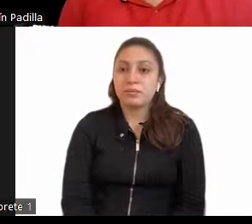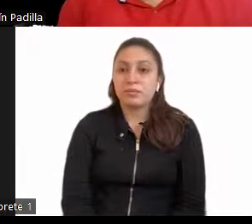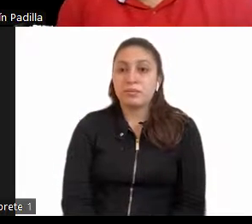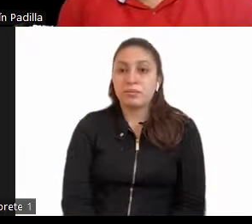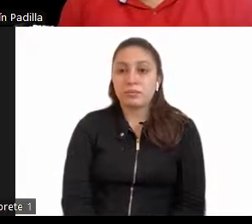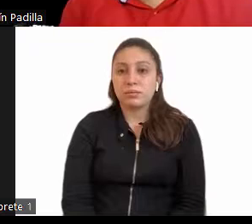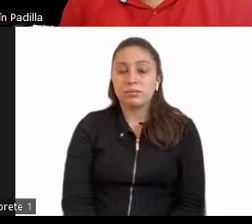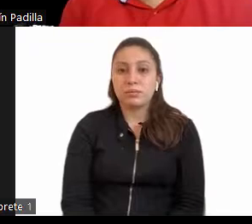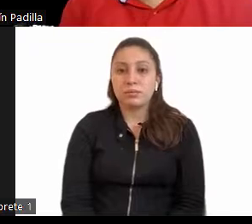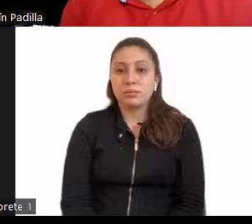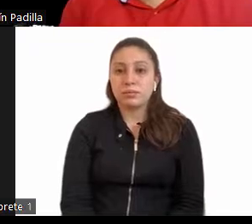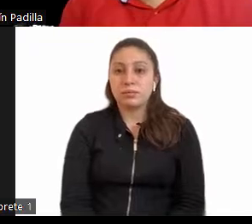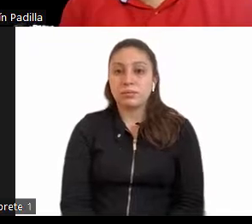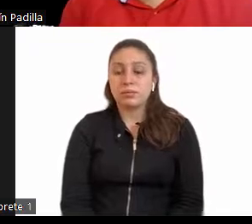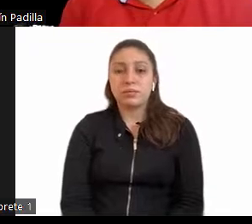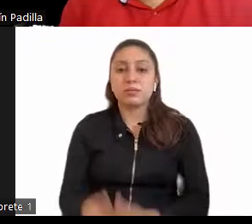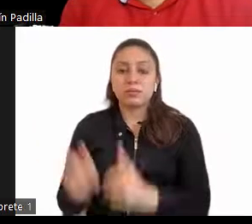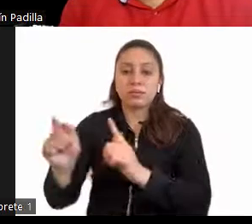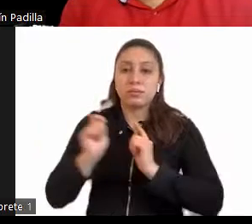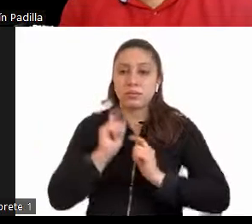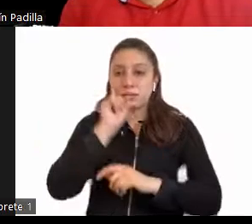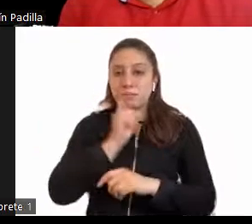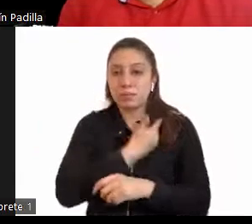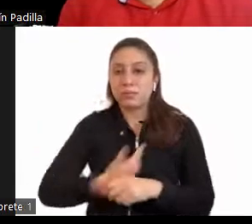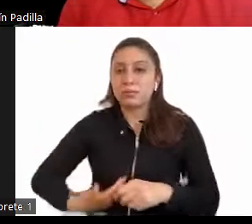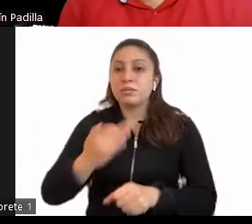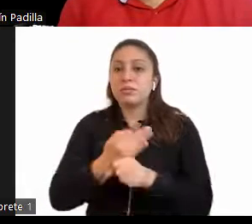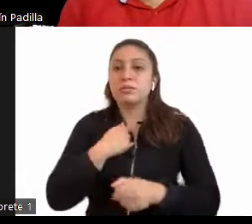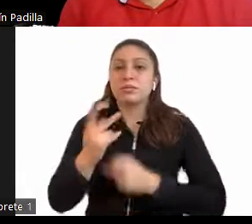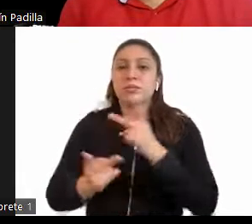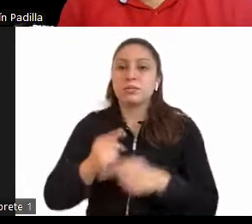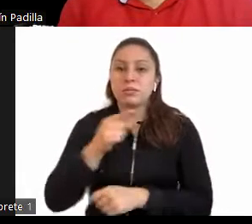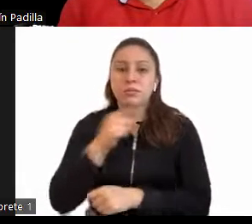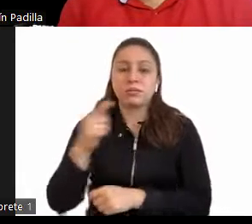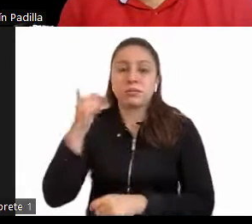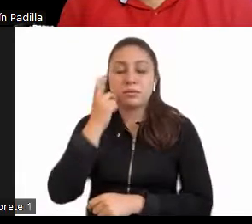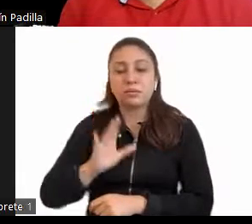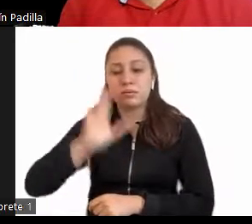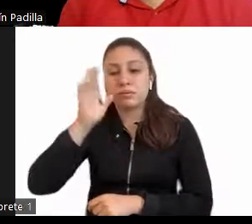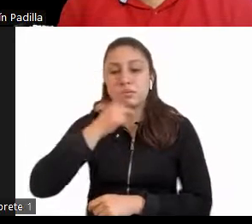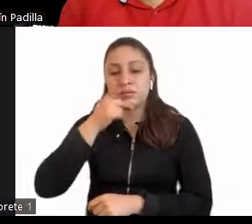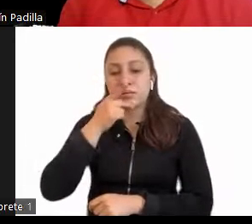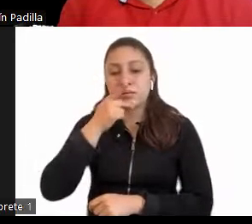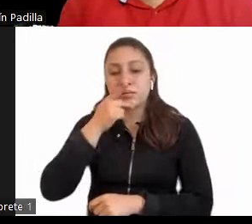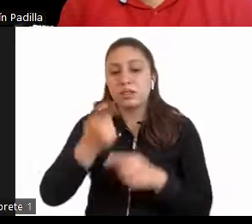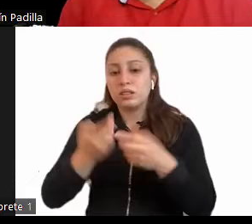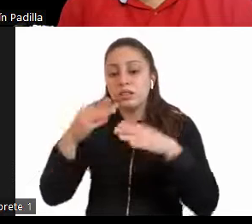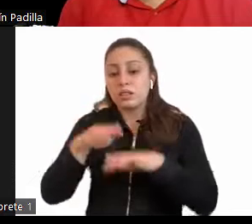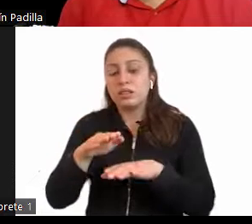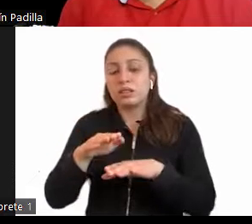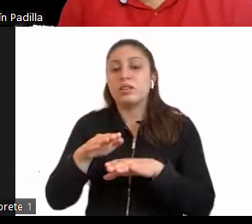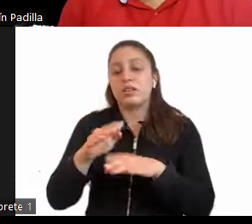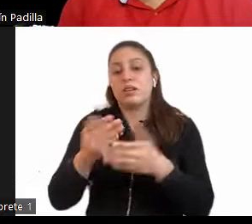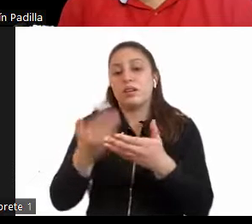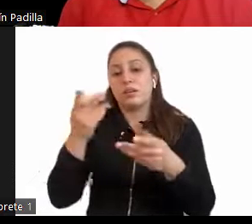Muy bien, por instrucciones de la presidencia, se pregunta a los presentes si se tiene alguna consideración sobre la versión